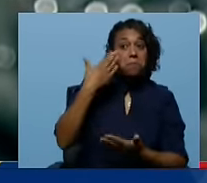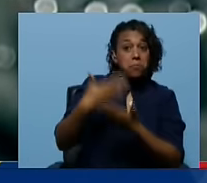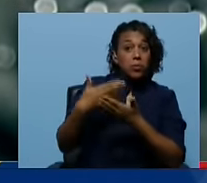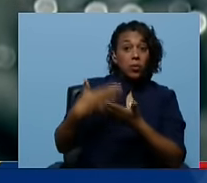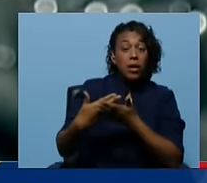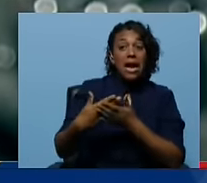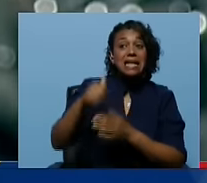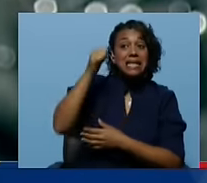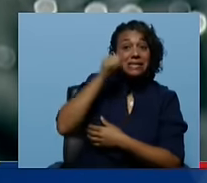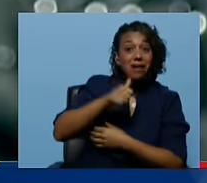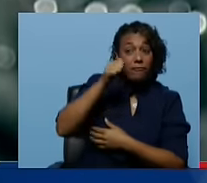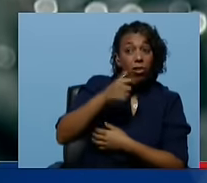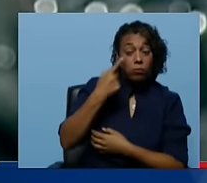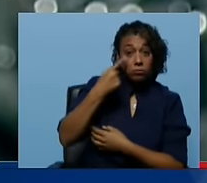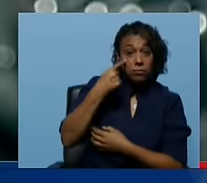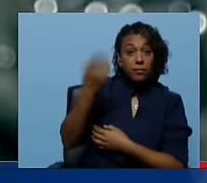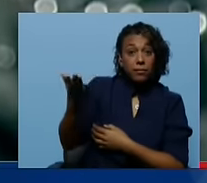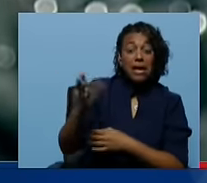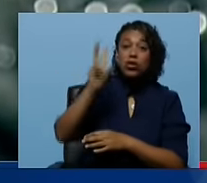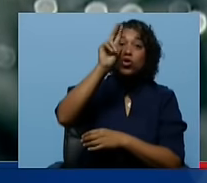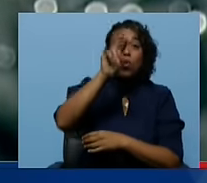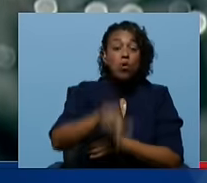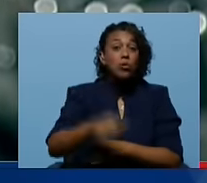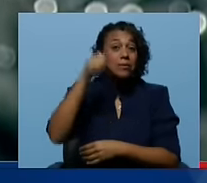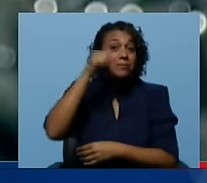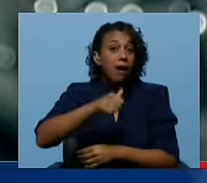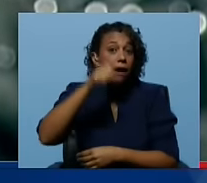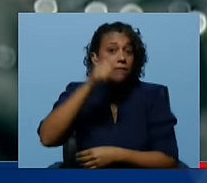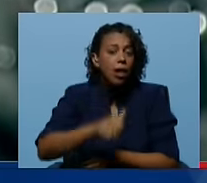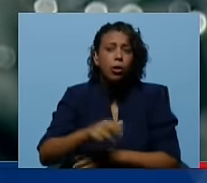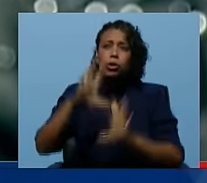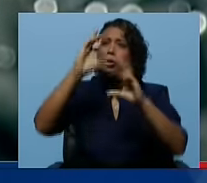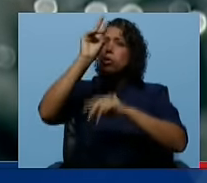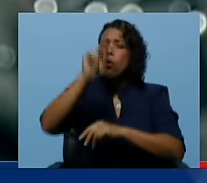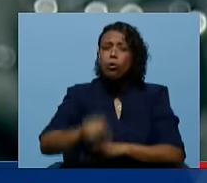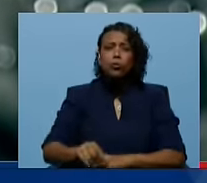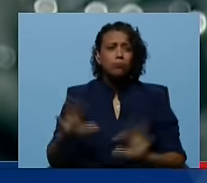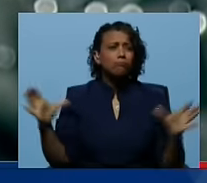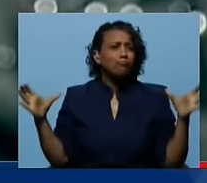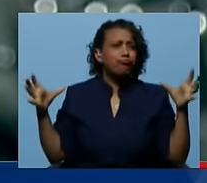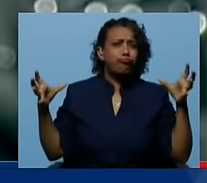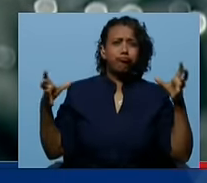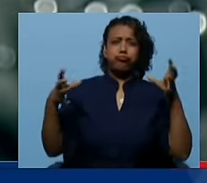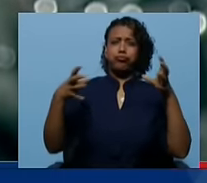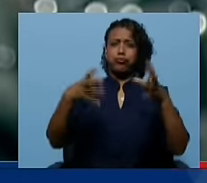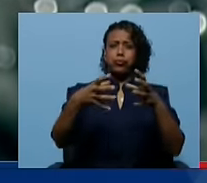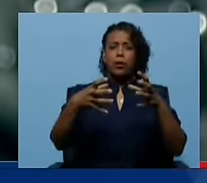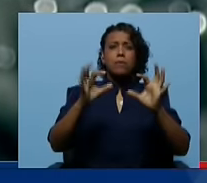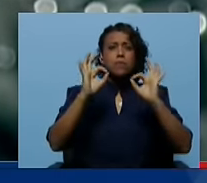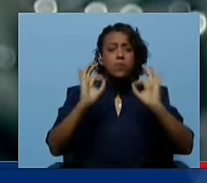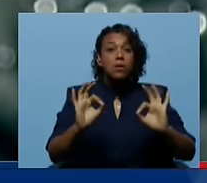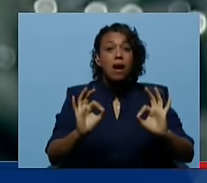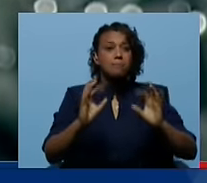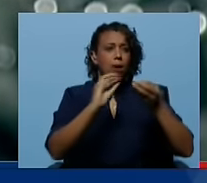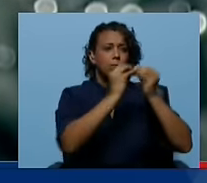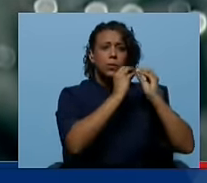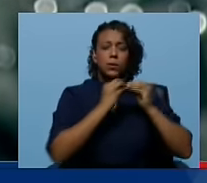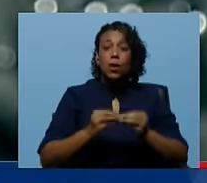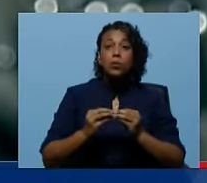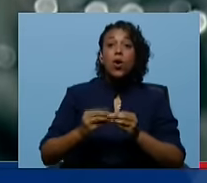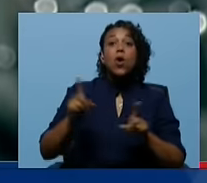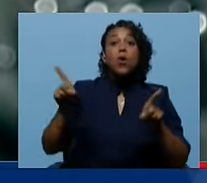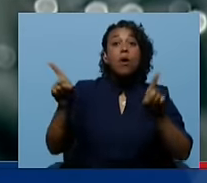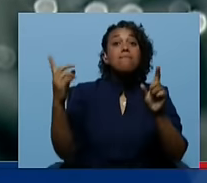estos sábados, que son sábados milicianos, donde nos enraizamos todos profundamente junto a la milicia